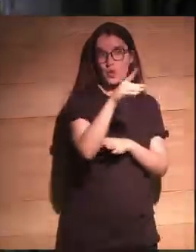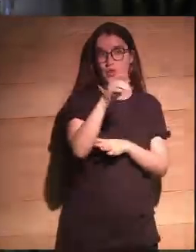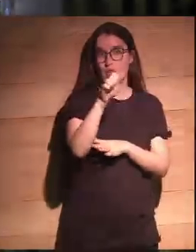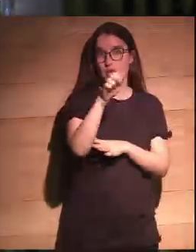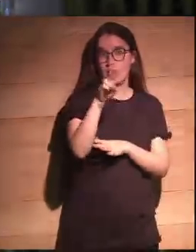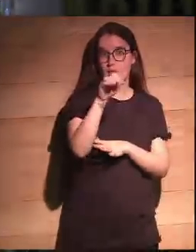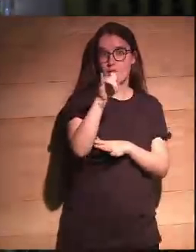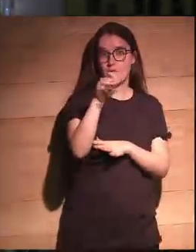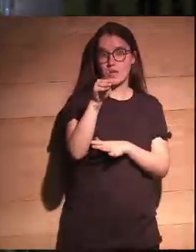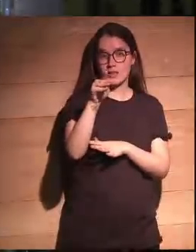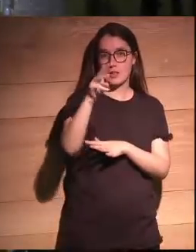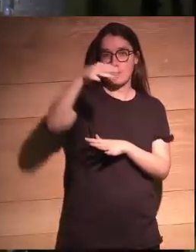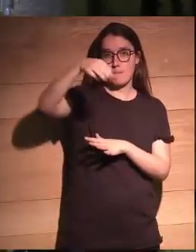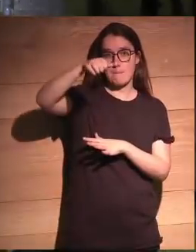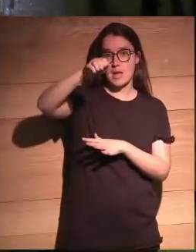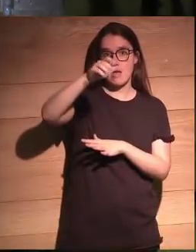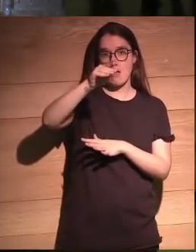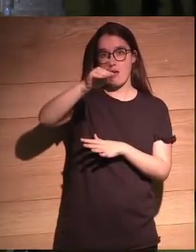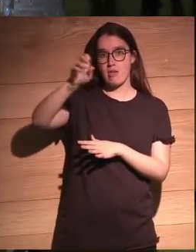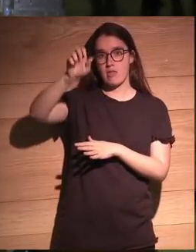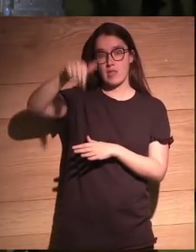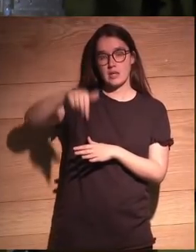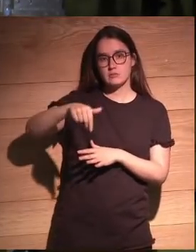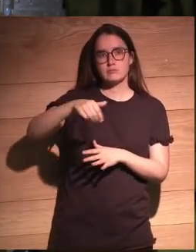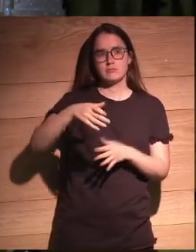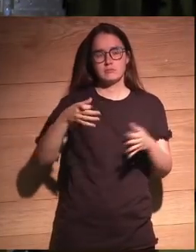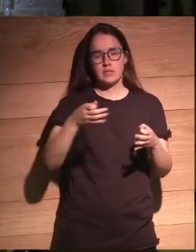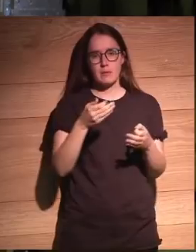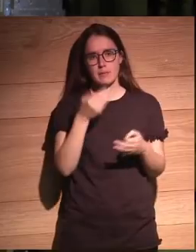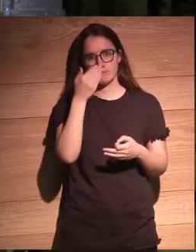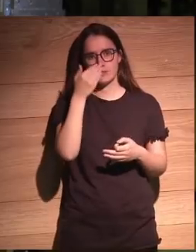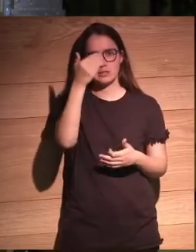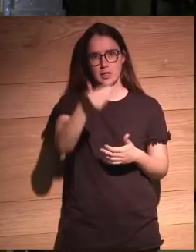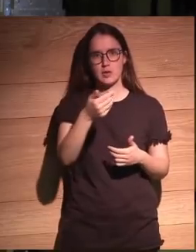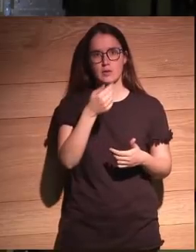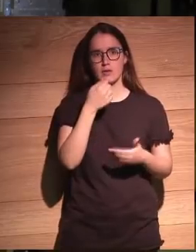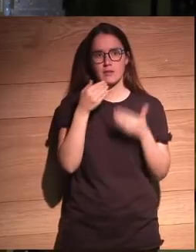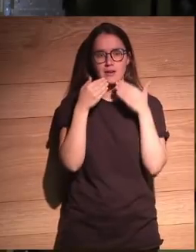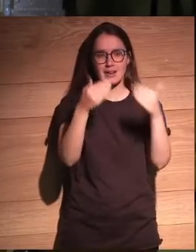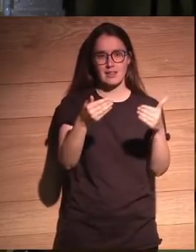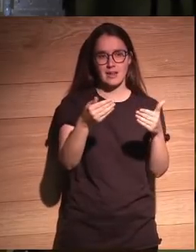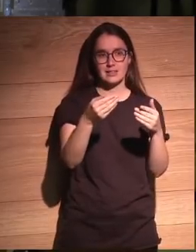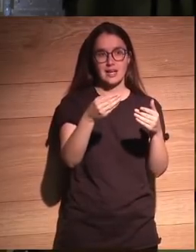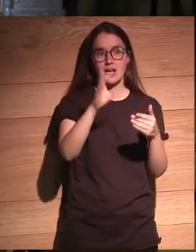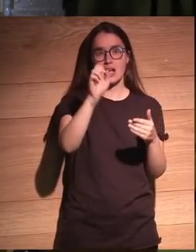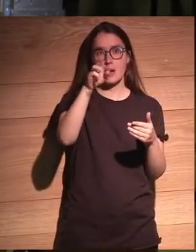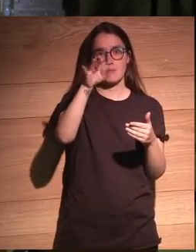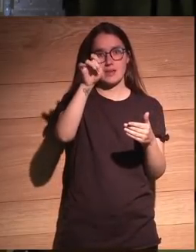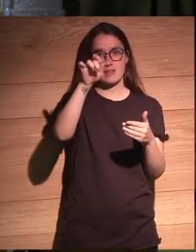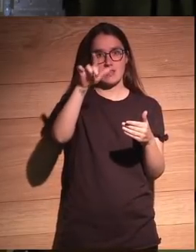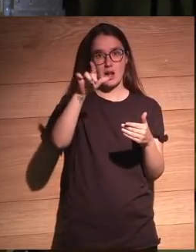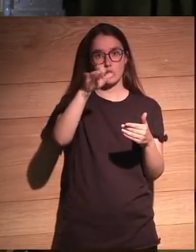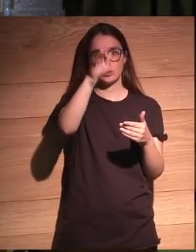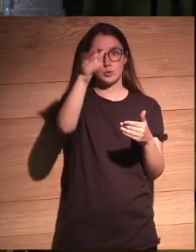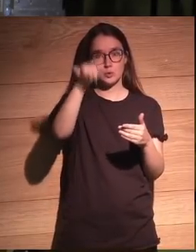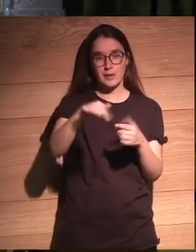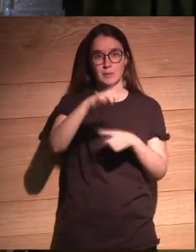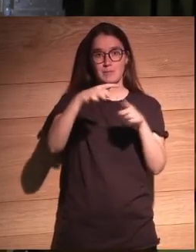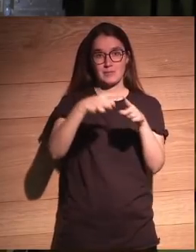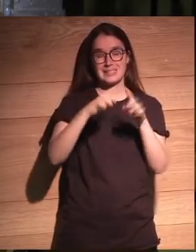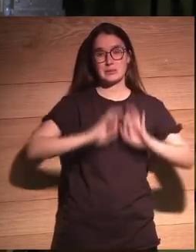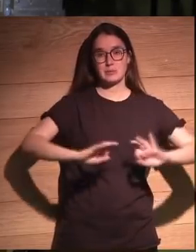nosotros. No sé si es de rigor, pero sí es honesto empezar agradeciendo a Capitán Swing y en especial a Blanca no solo la organización